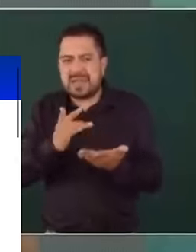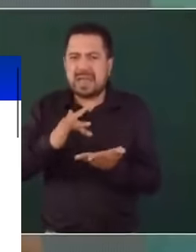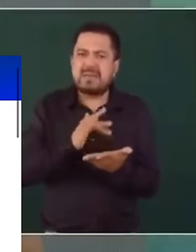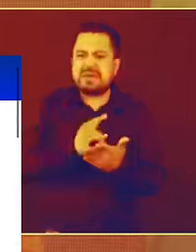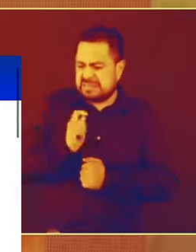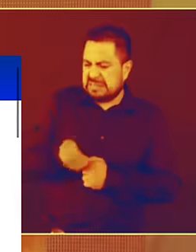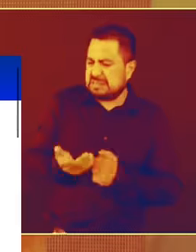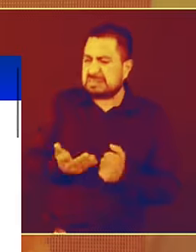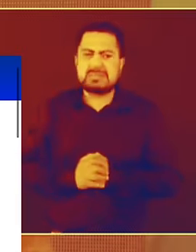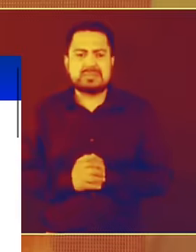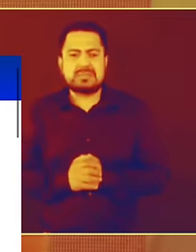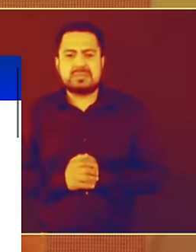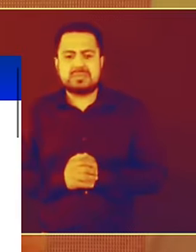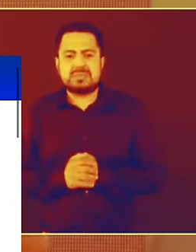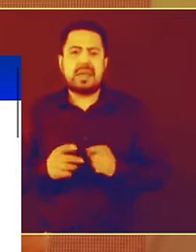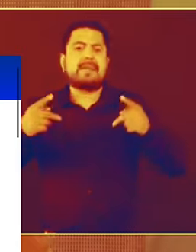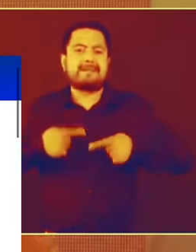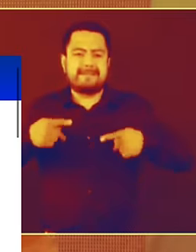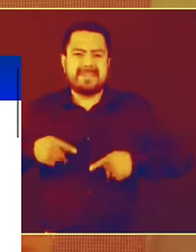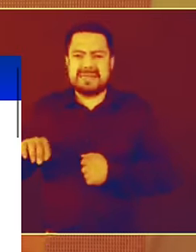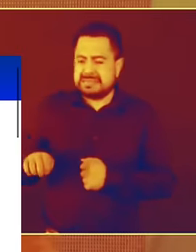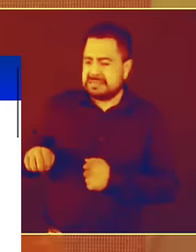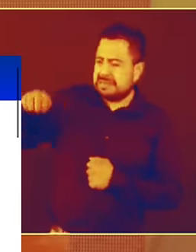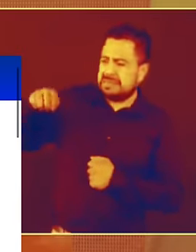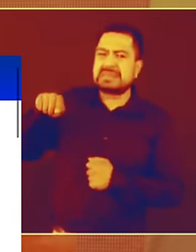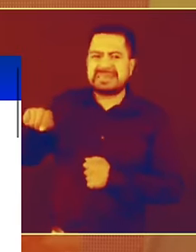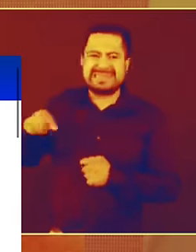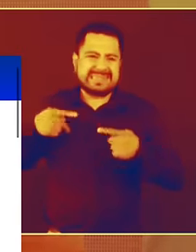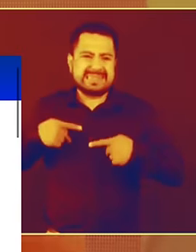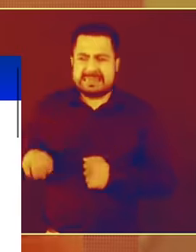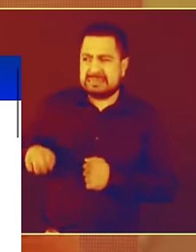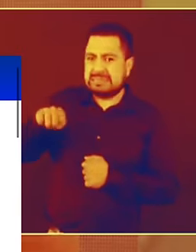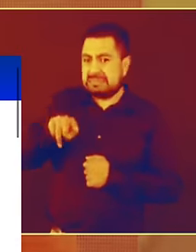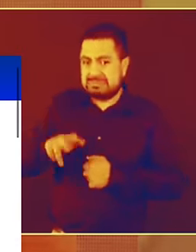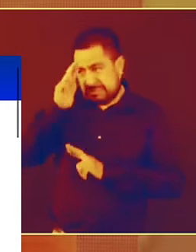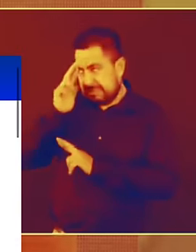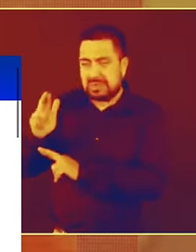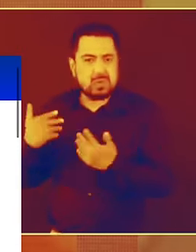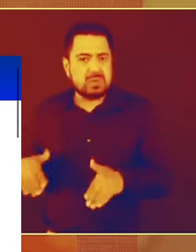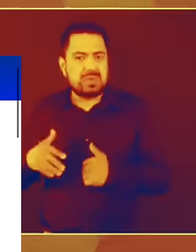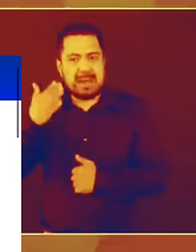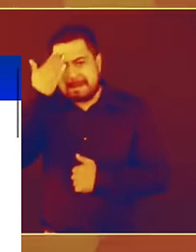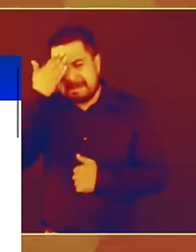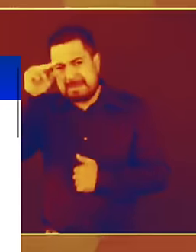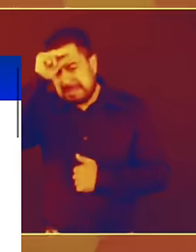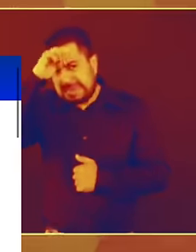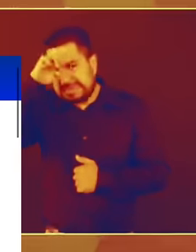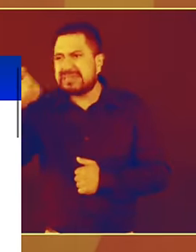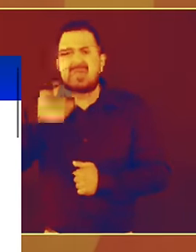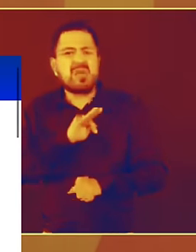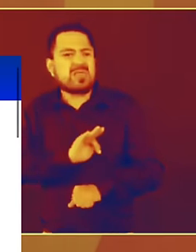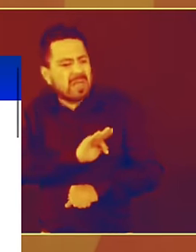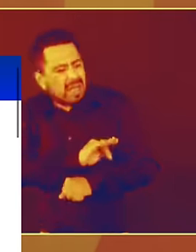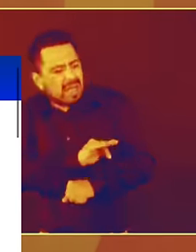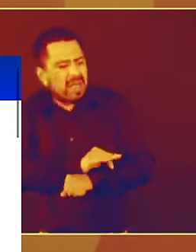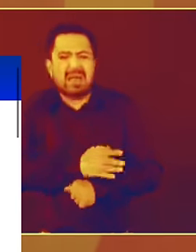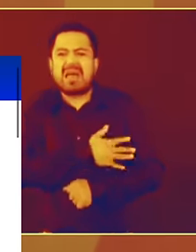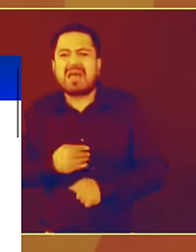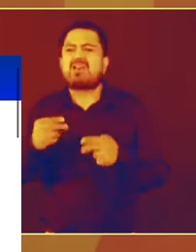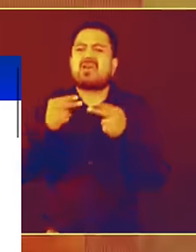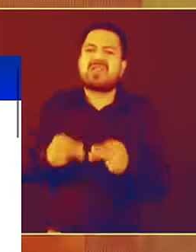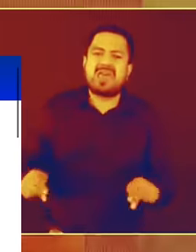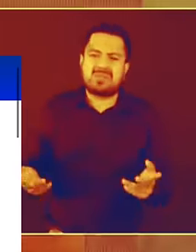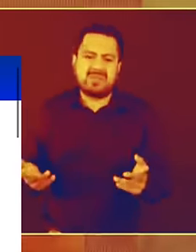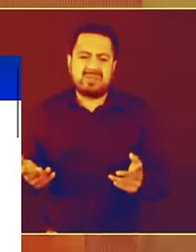qué? En que la gente mayor, adultos respetables, sabios, aconsejen a los hijos, a los